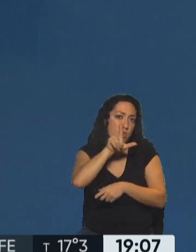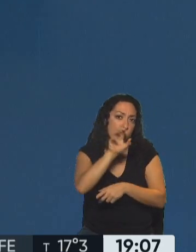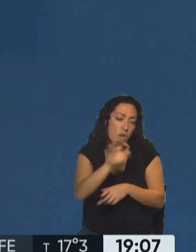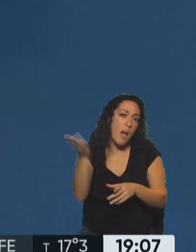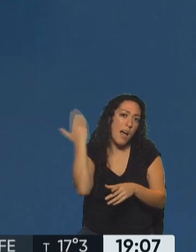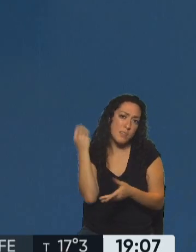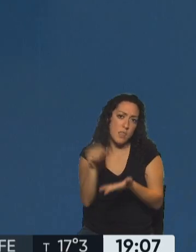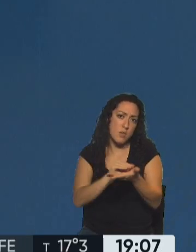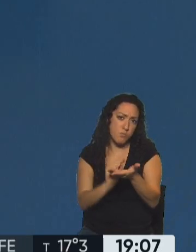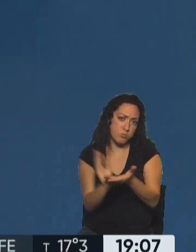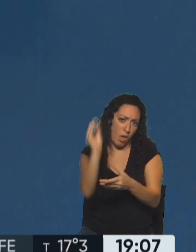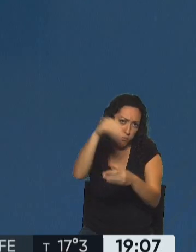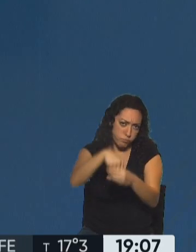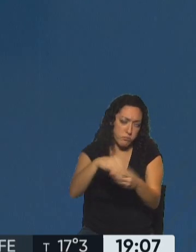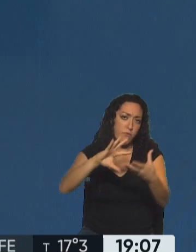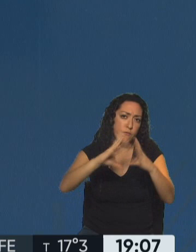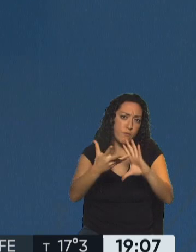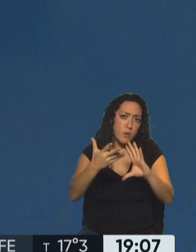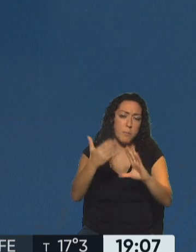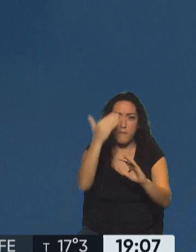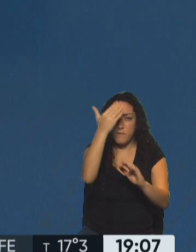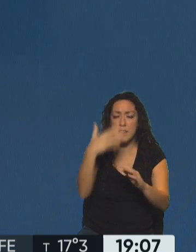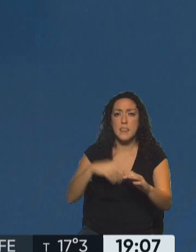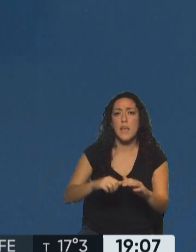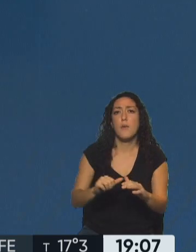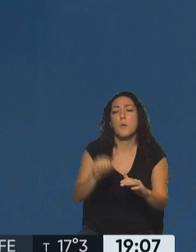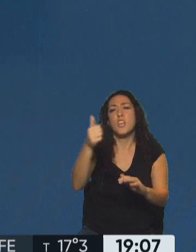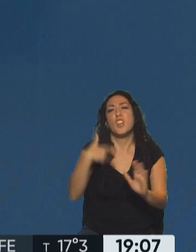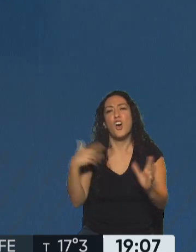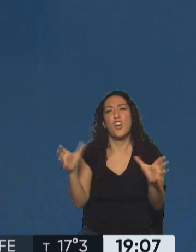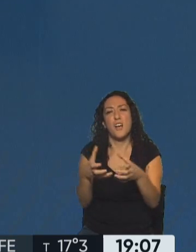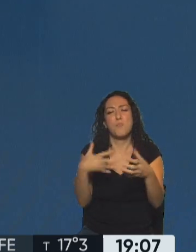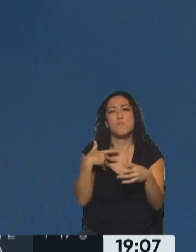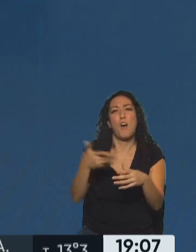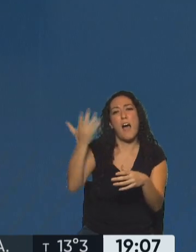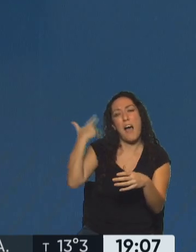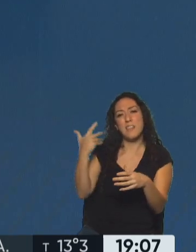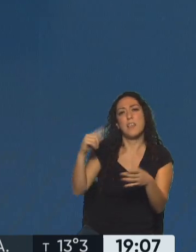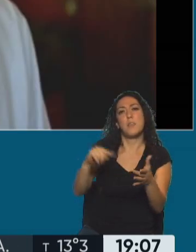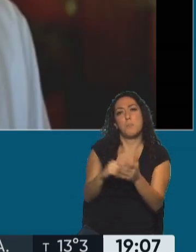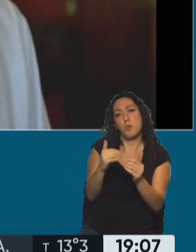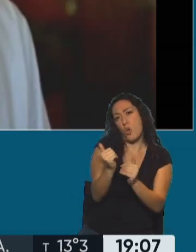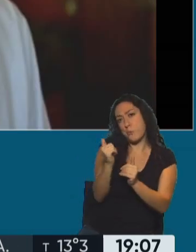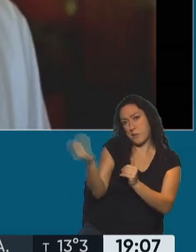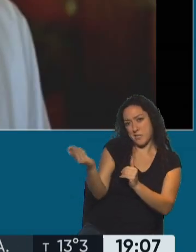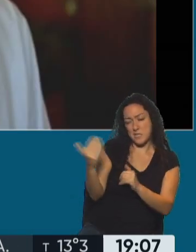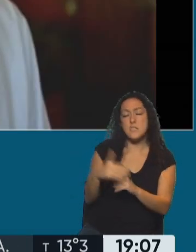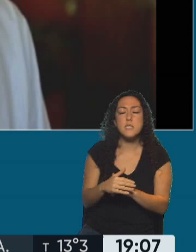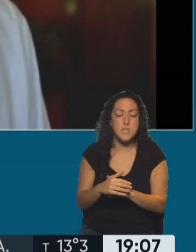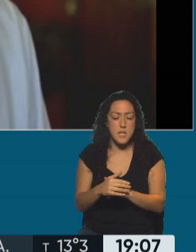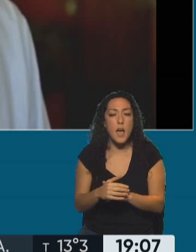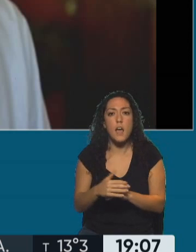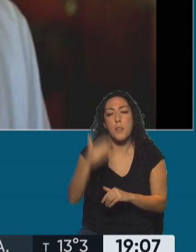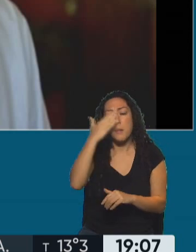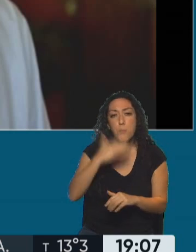Cámara de Diputados representando al Frente para la Victoria por la provincia de Buenos Aires. Recae luego en un cargo en